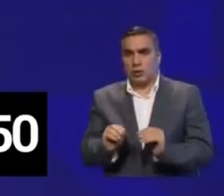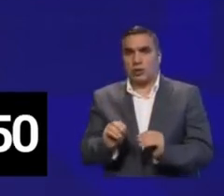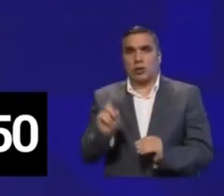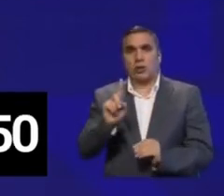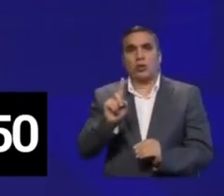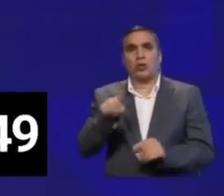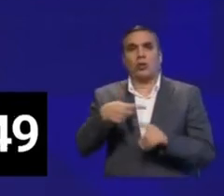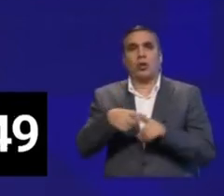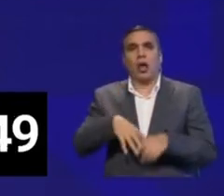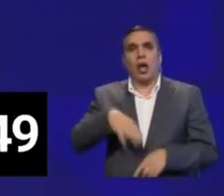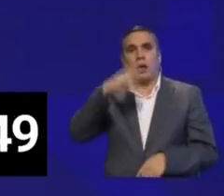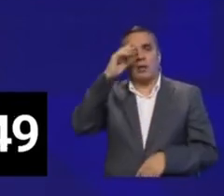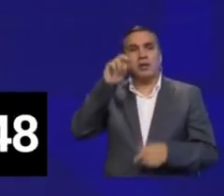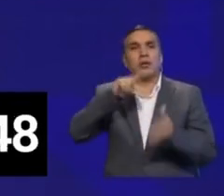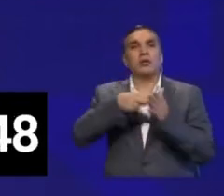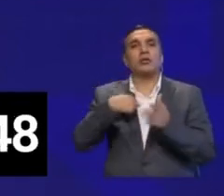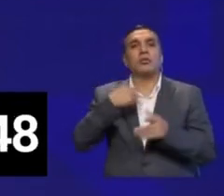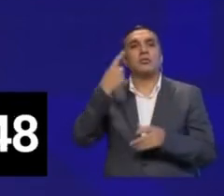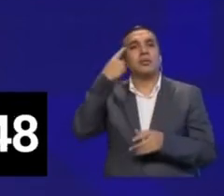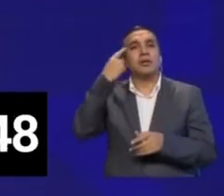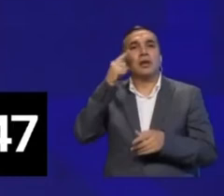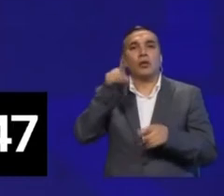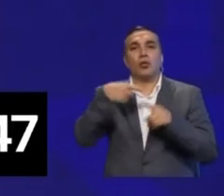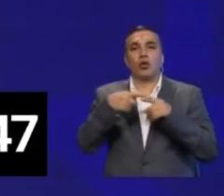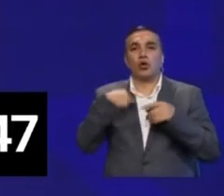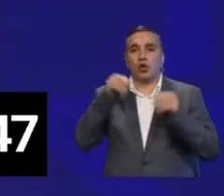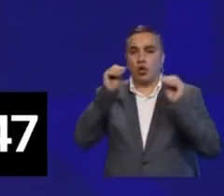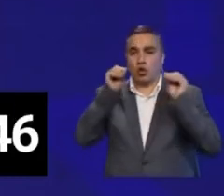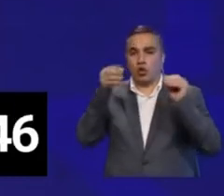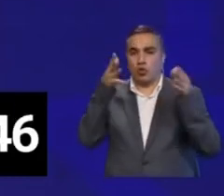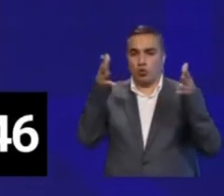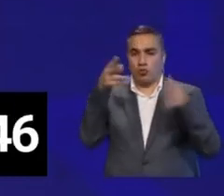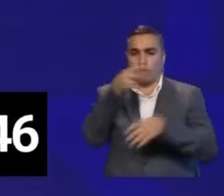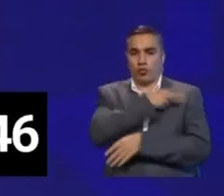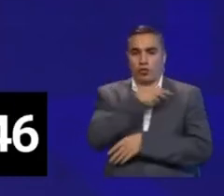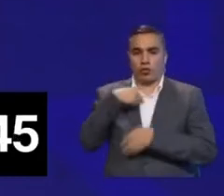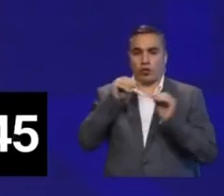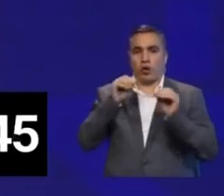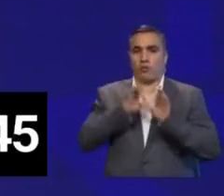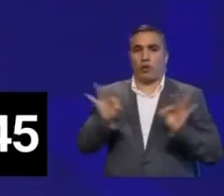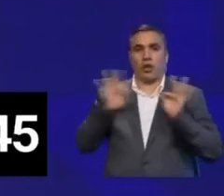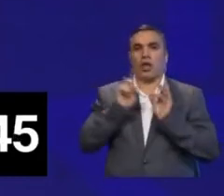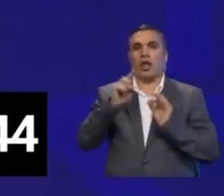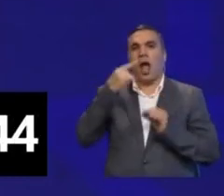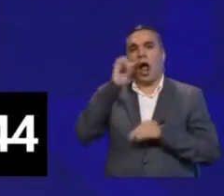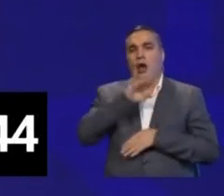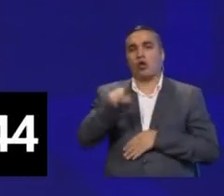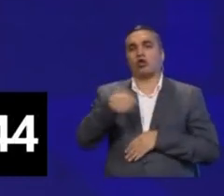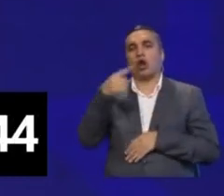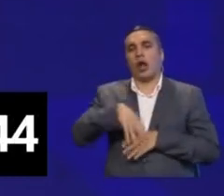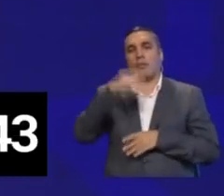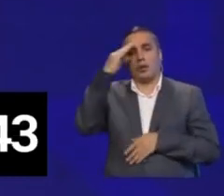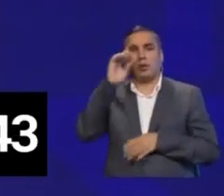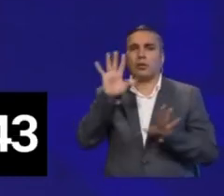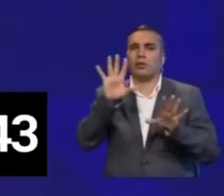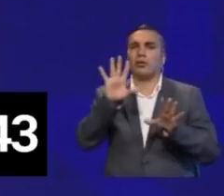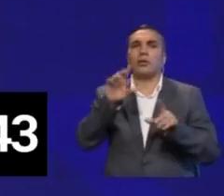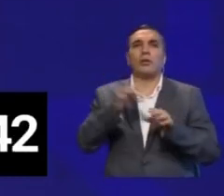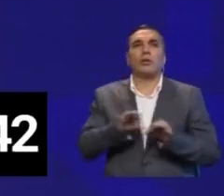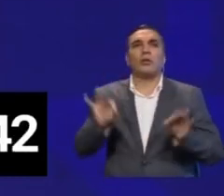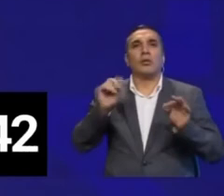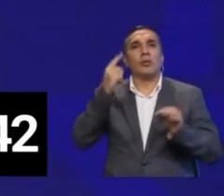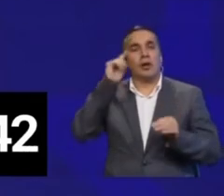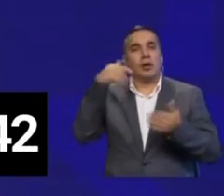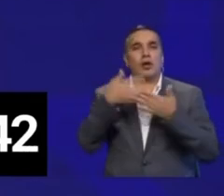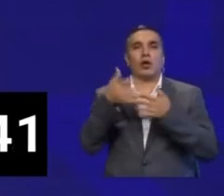desde el aprendizaje. Esto es recurrir siempre al discurso de la infraestructura, de los maestros, de